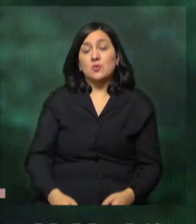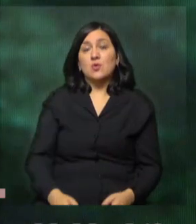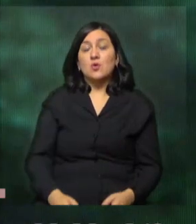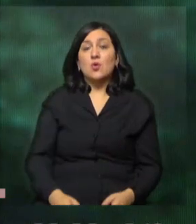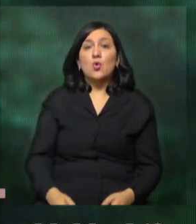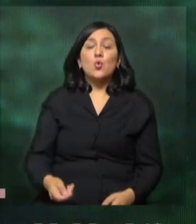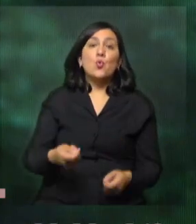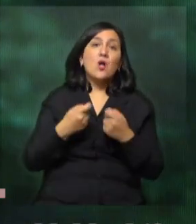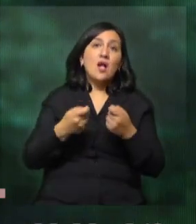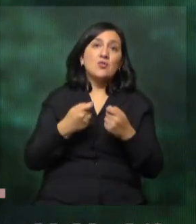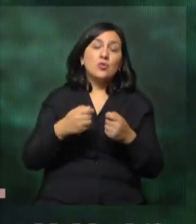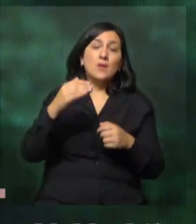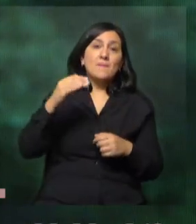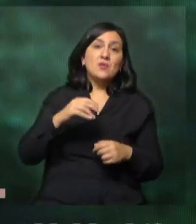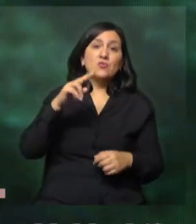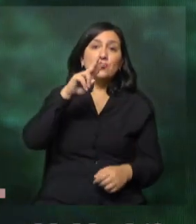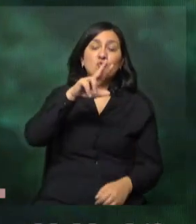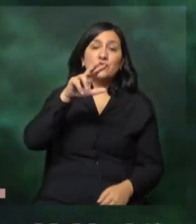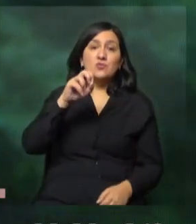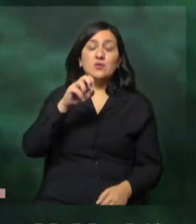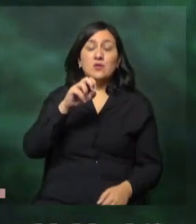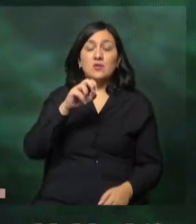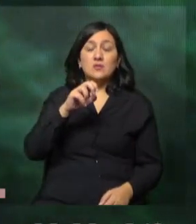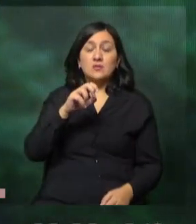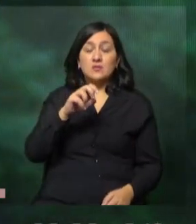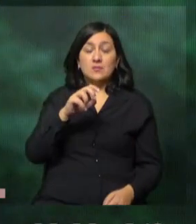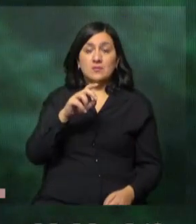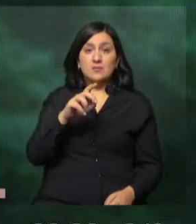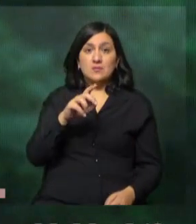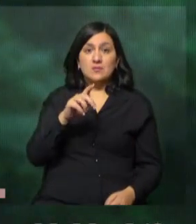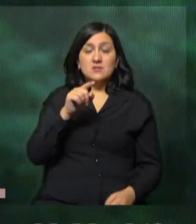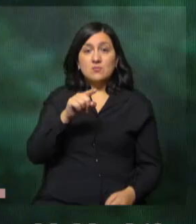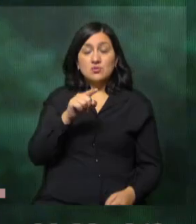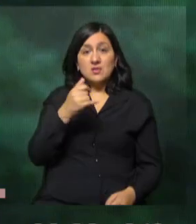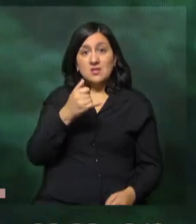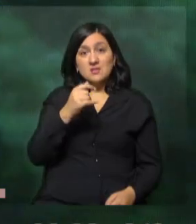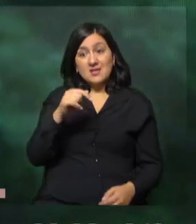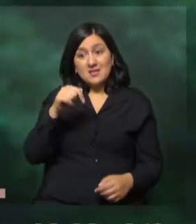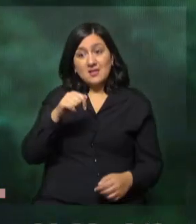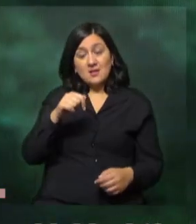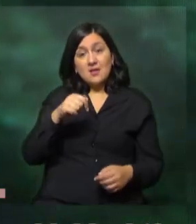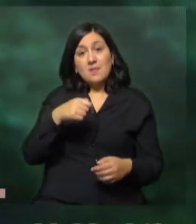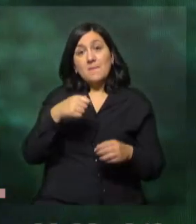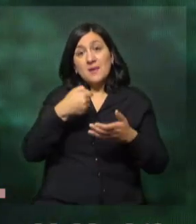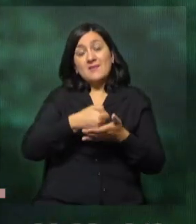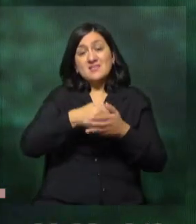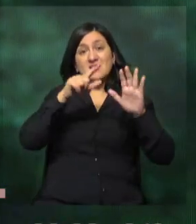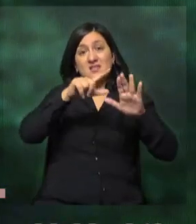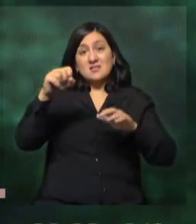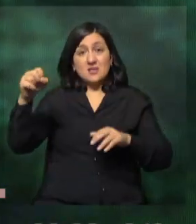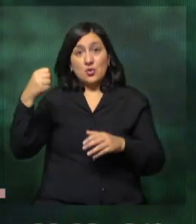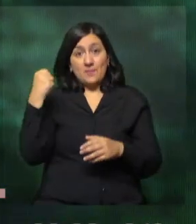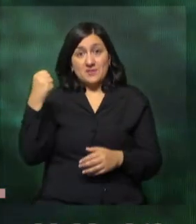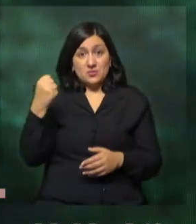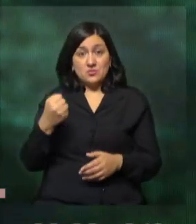con un consumo de menos de 200 kilowatts, vos pagás cerca de 1.500, 1.600 pesos. Uh-huh. Si vos tenías esta tarifa, pagabas 700 pesos. Bueno,